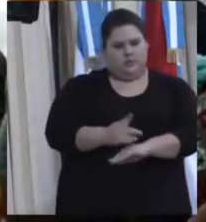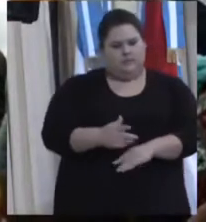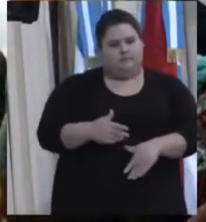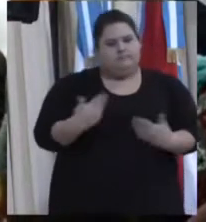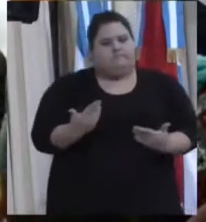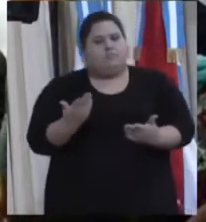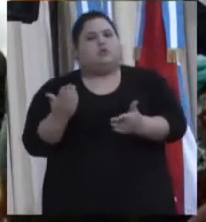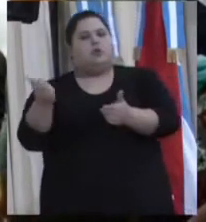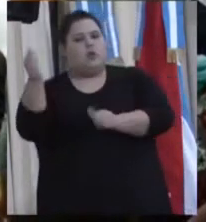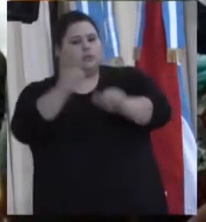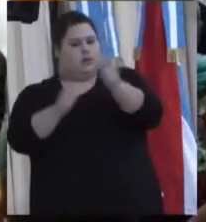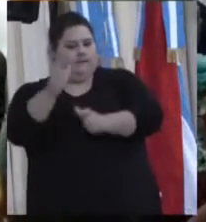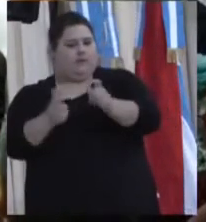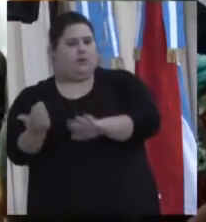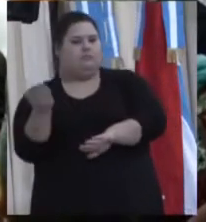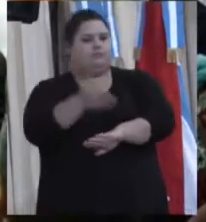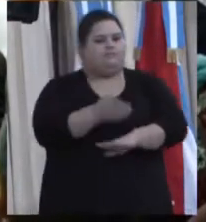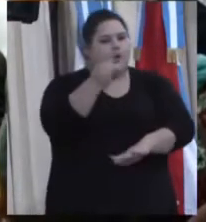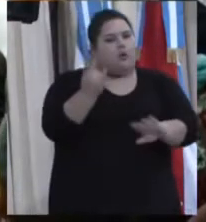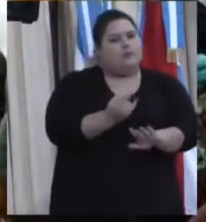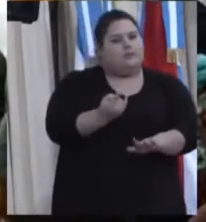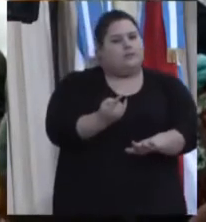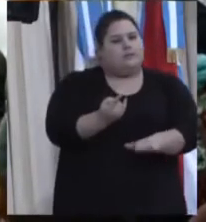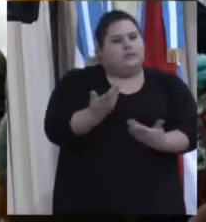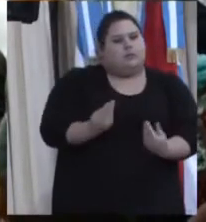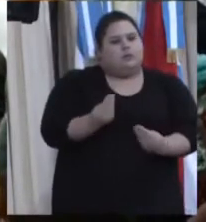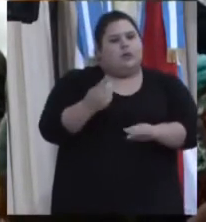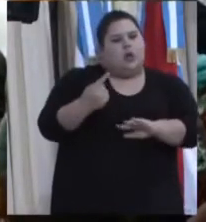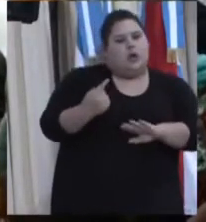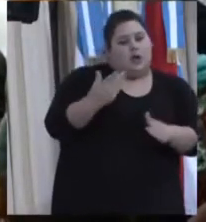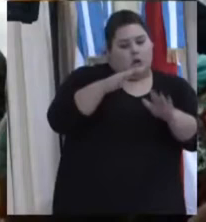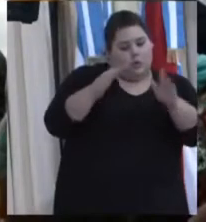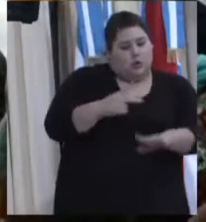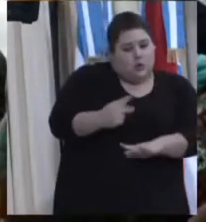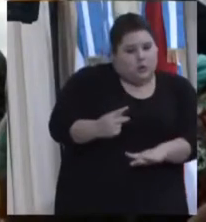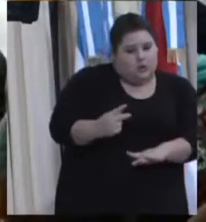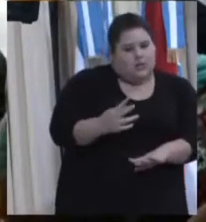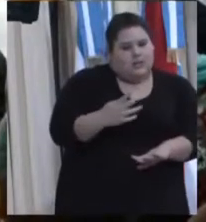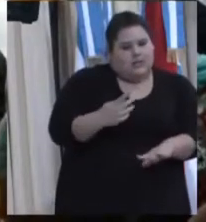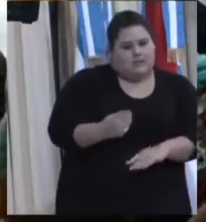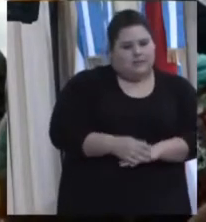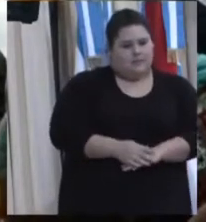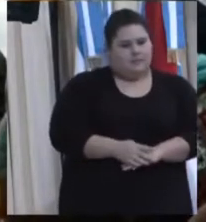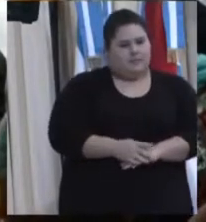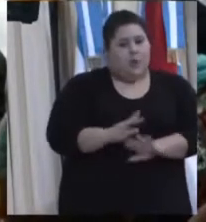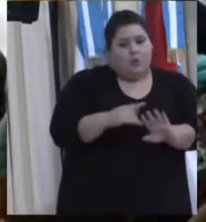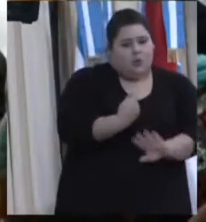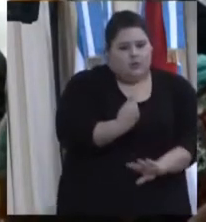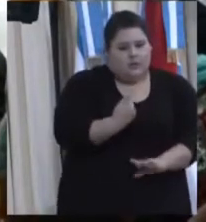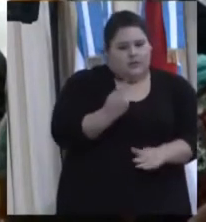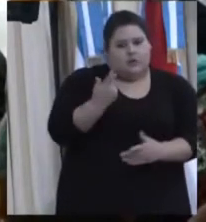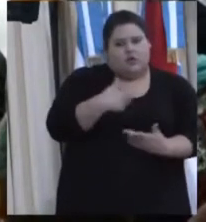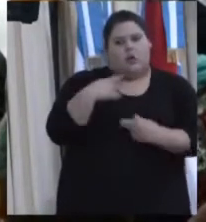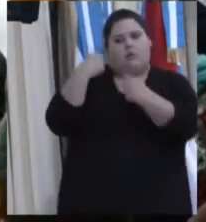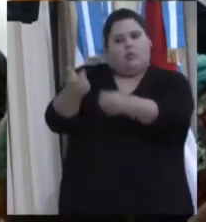a la universidad, porque la universidad se basa en su propia autonomía diciendo, no le otorgamos los títulos a